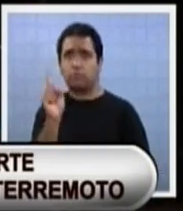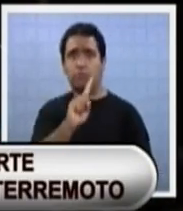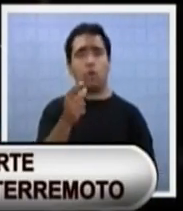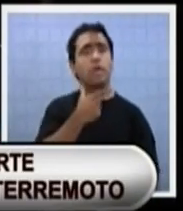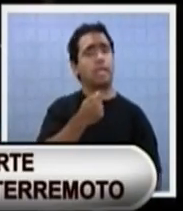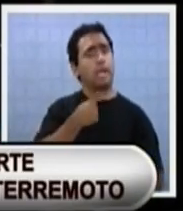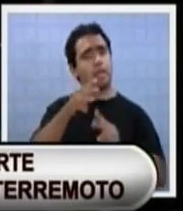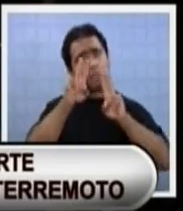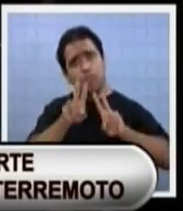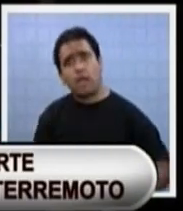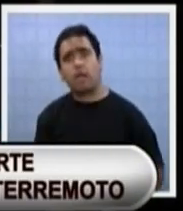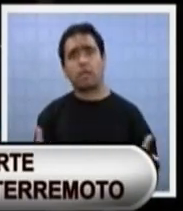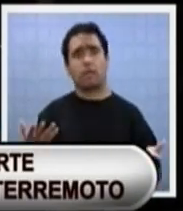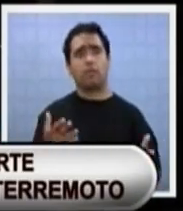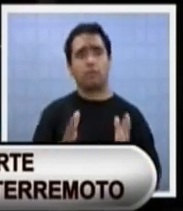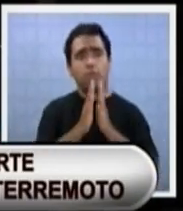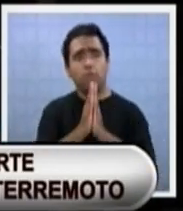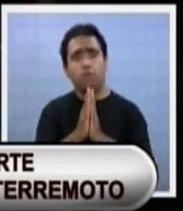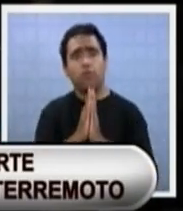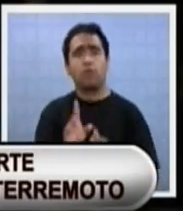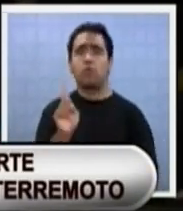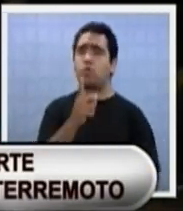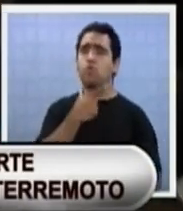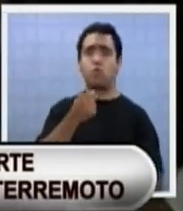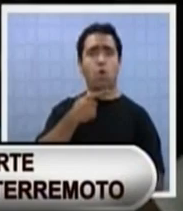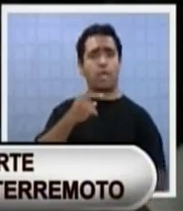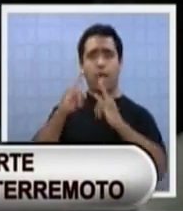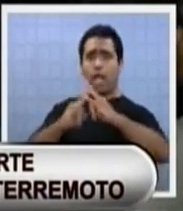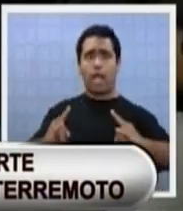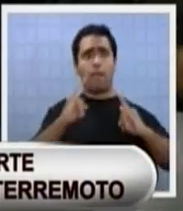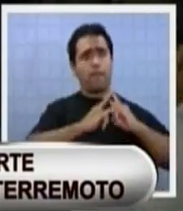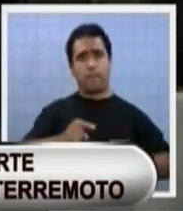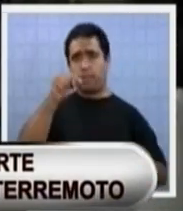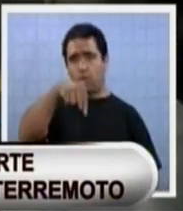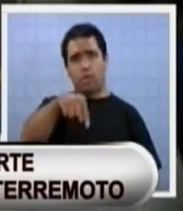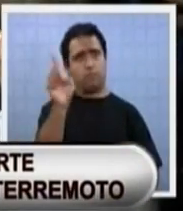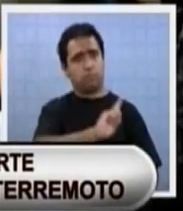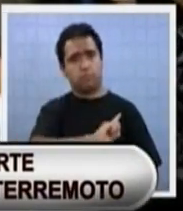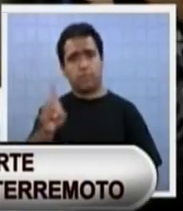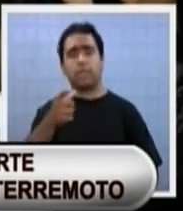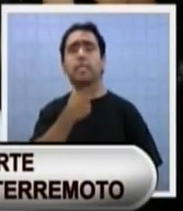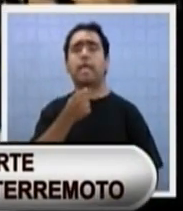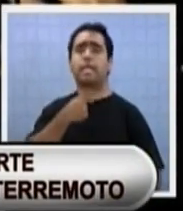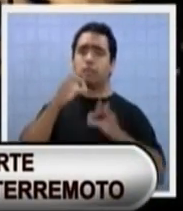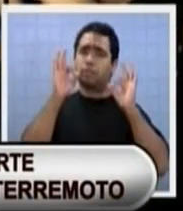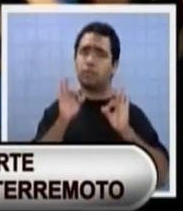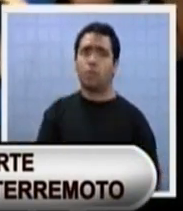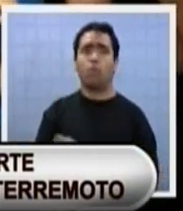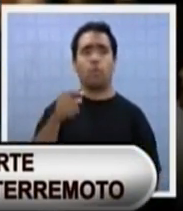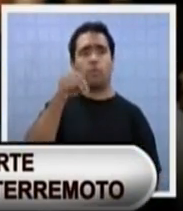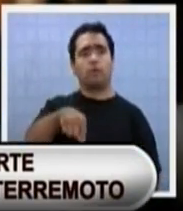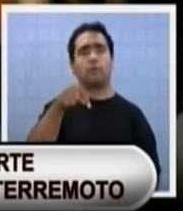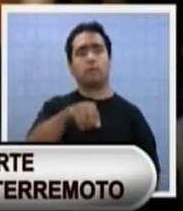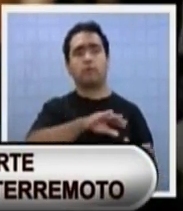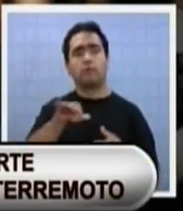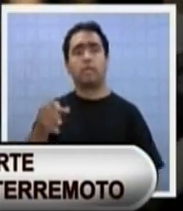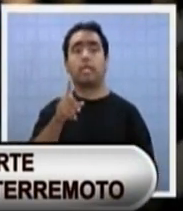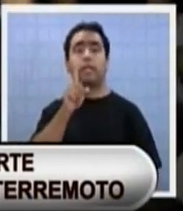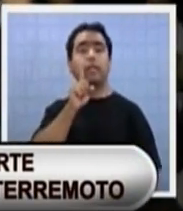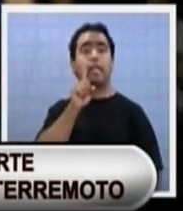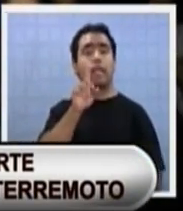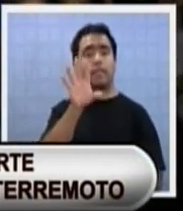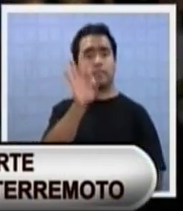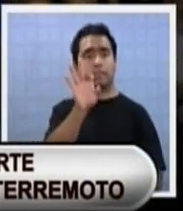queremos es tranquilidad. Nosotros no queremos un campamento aquí. Seguridad, seguridad, nada más que eso. Tenemos